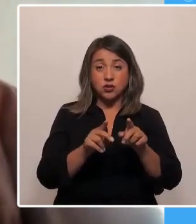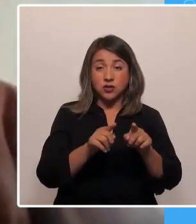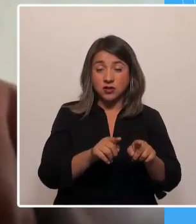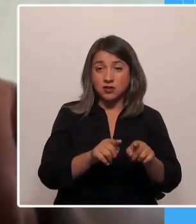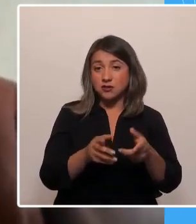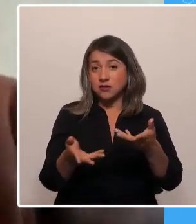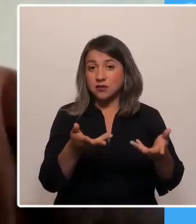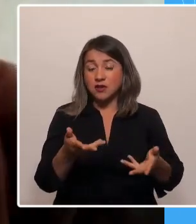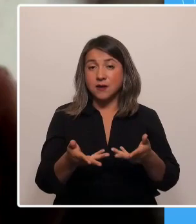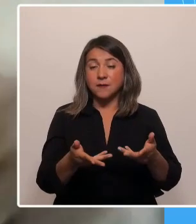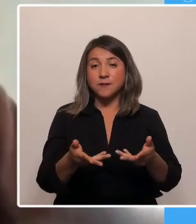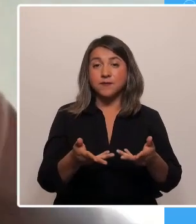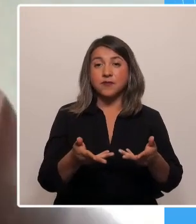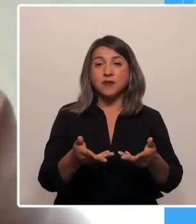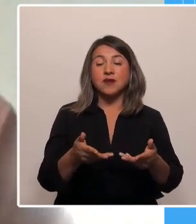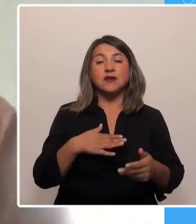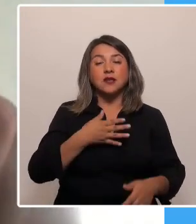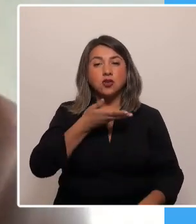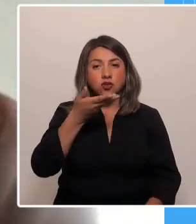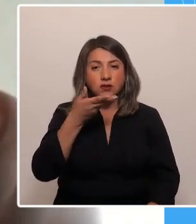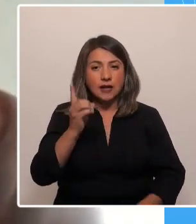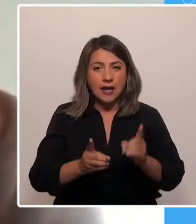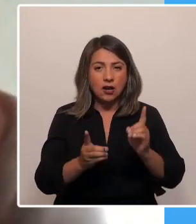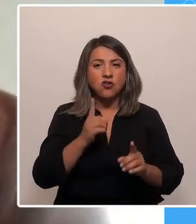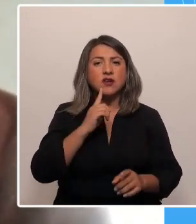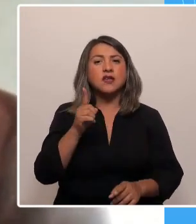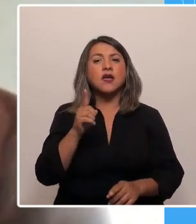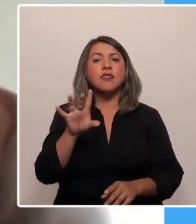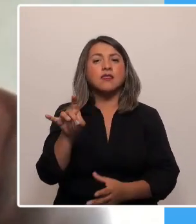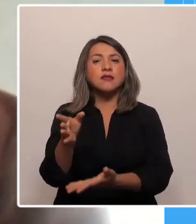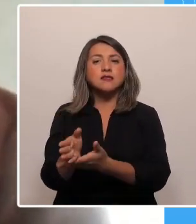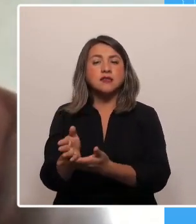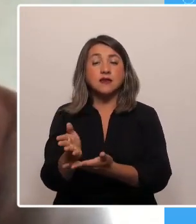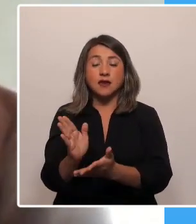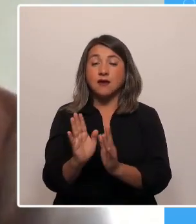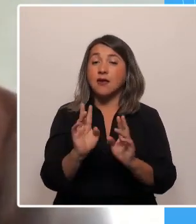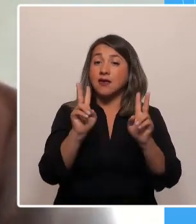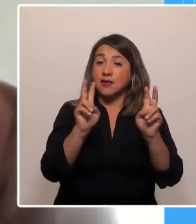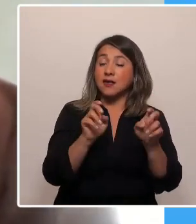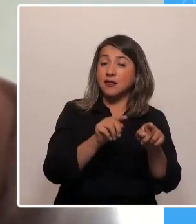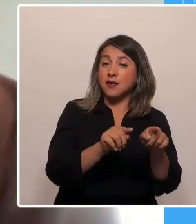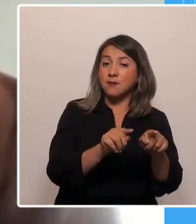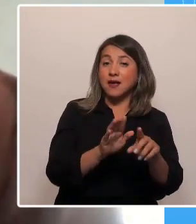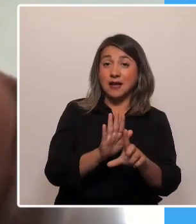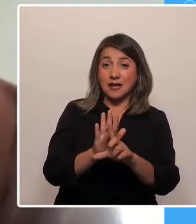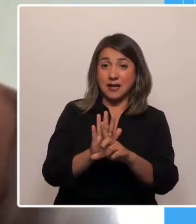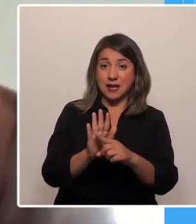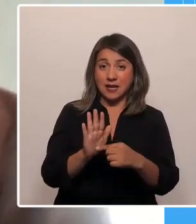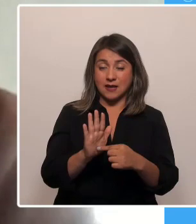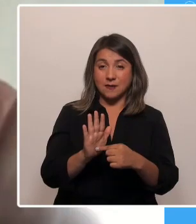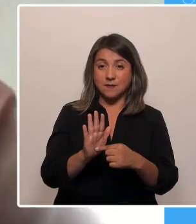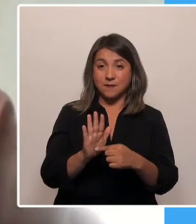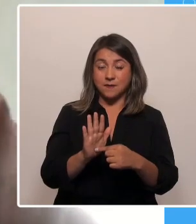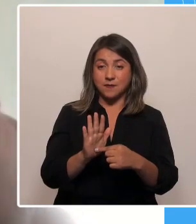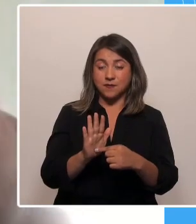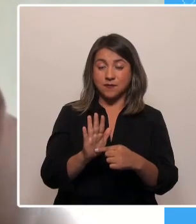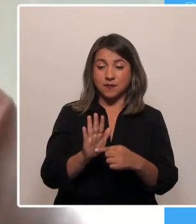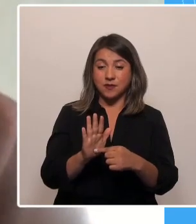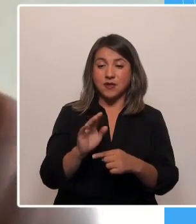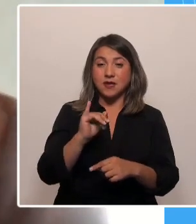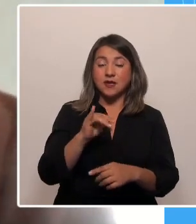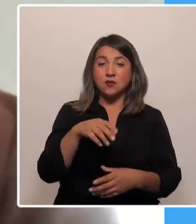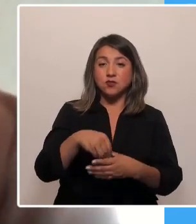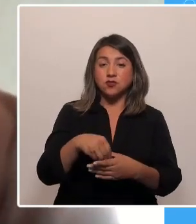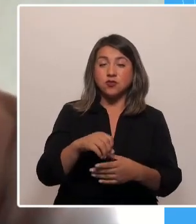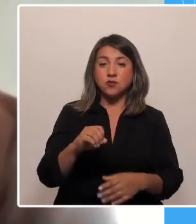por criterios reaccionarios, quiero contarle algo. A propósito de la ley de instrucción primaria